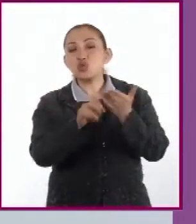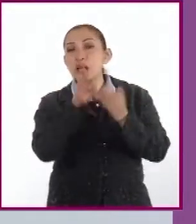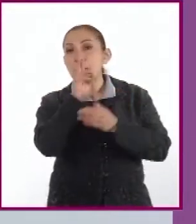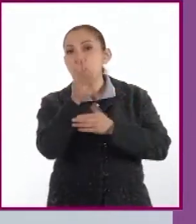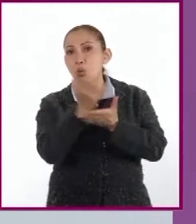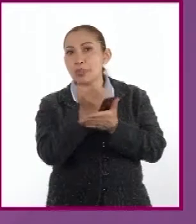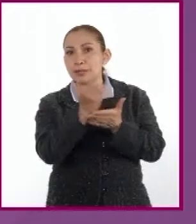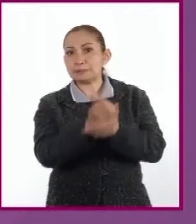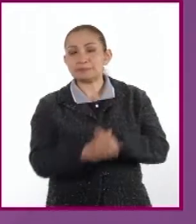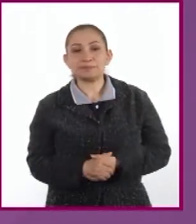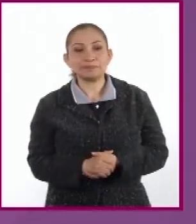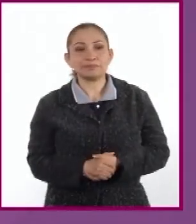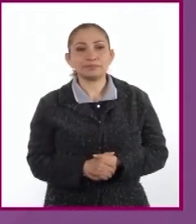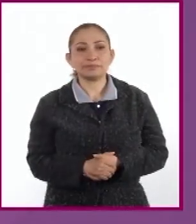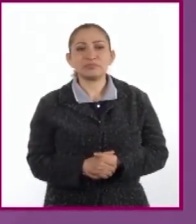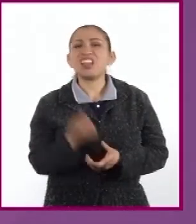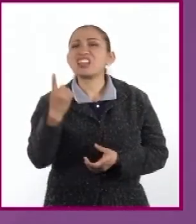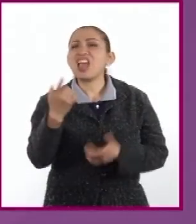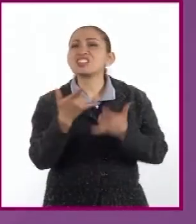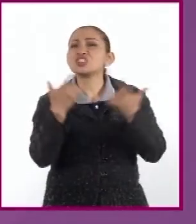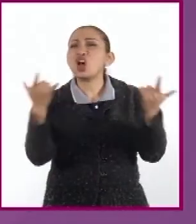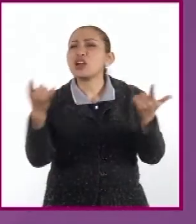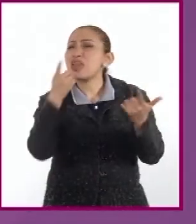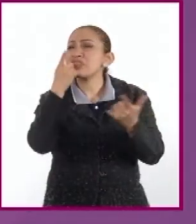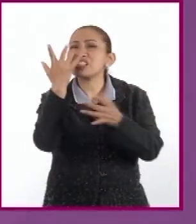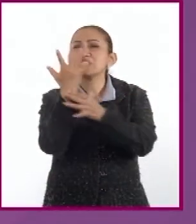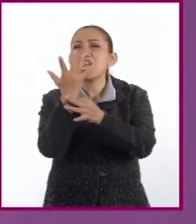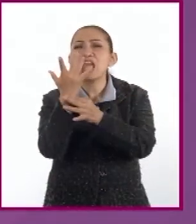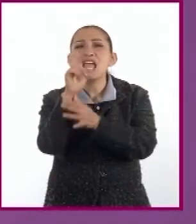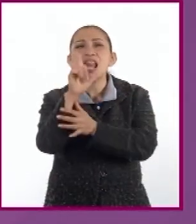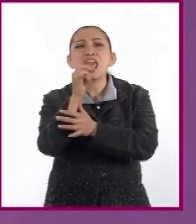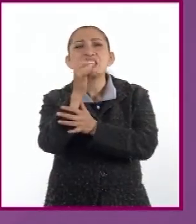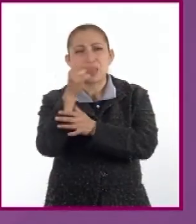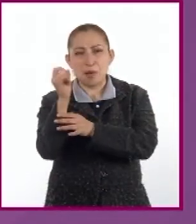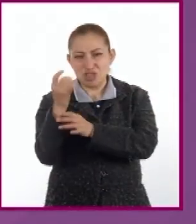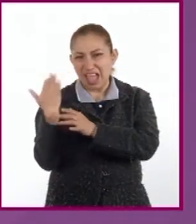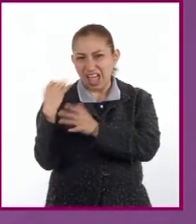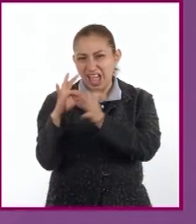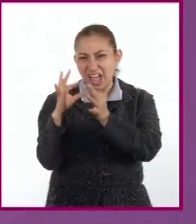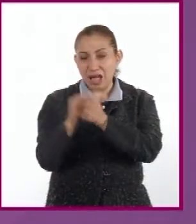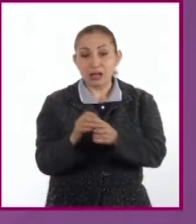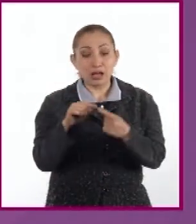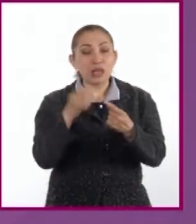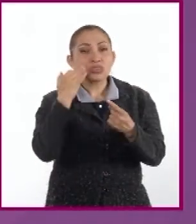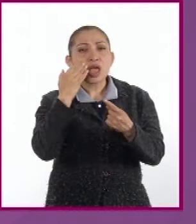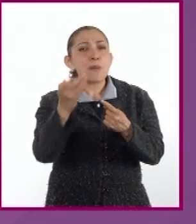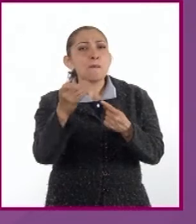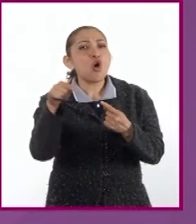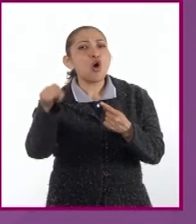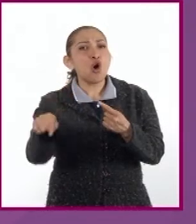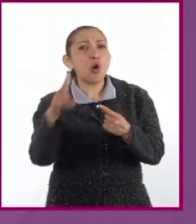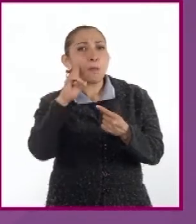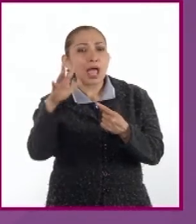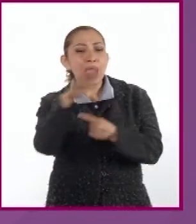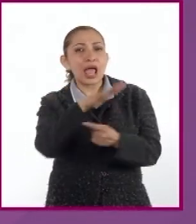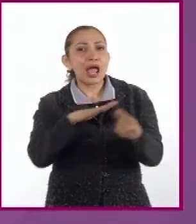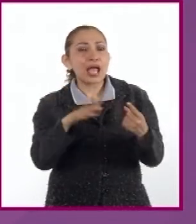en su cuaderno. ¿Qué historia relata la leyenda? ¿En qué época está